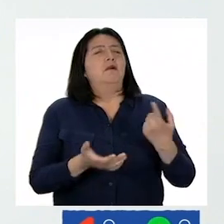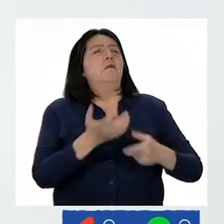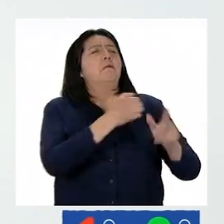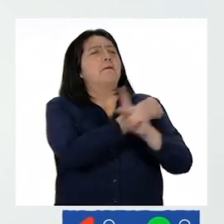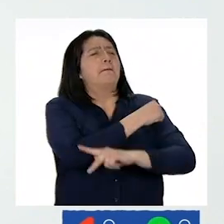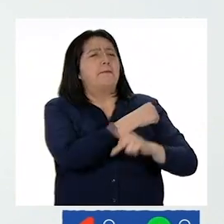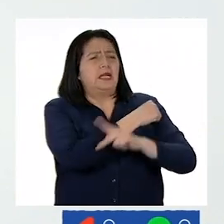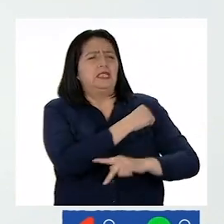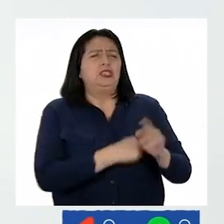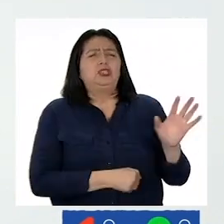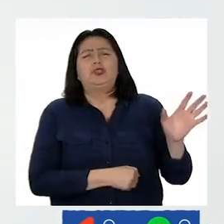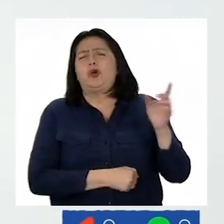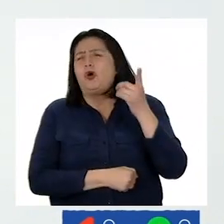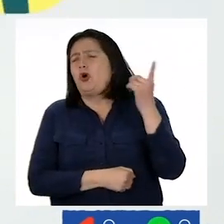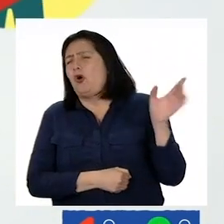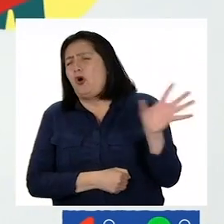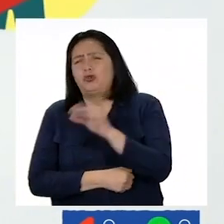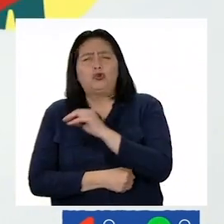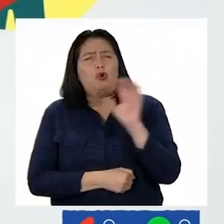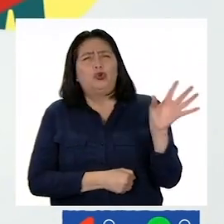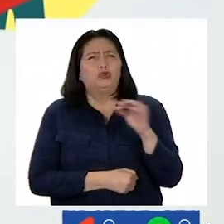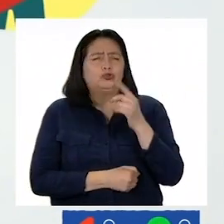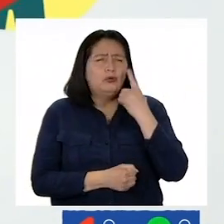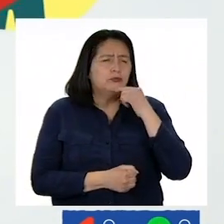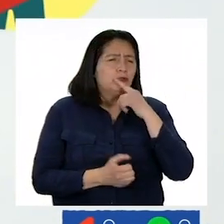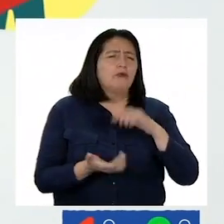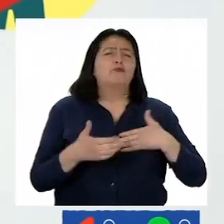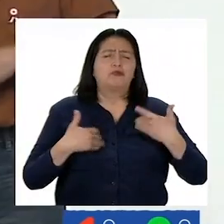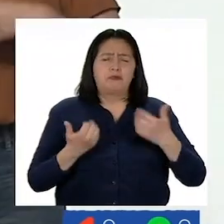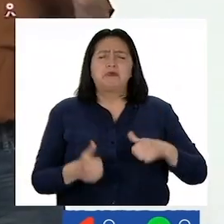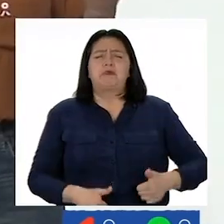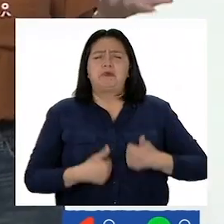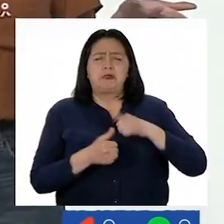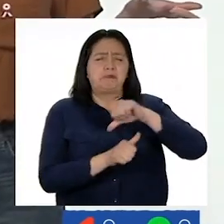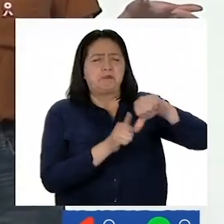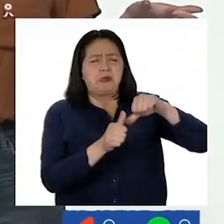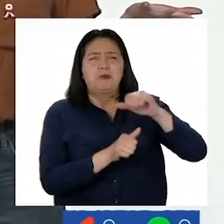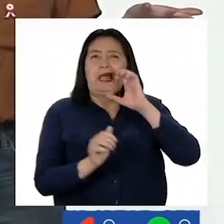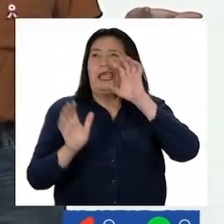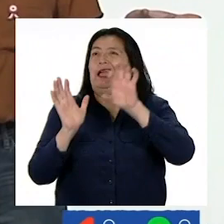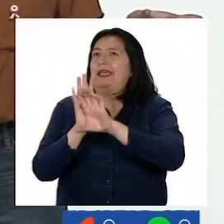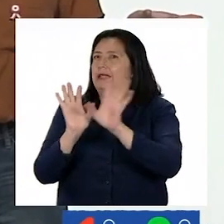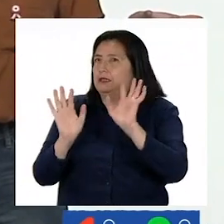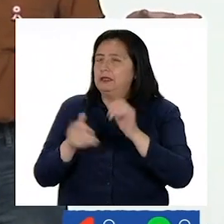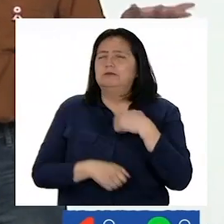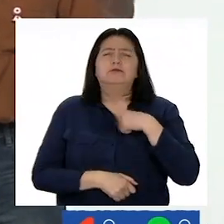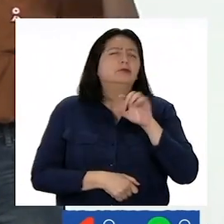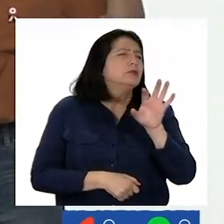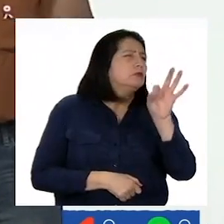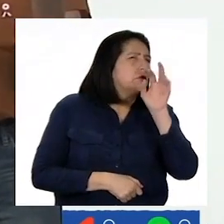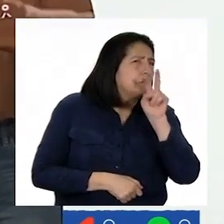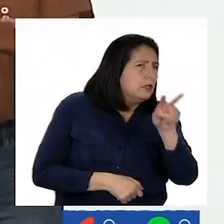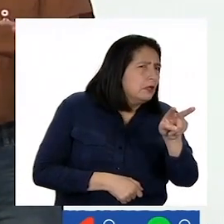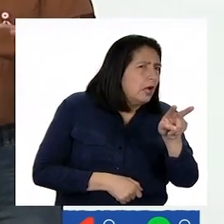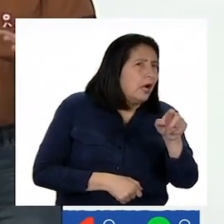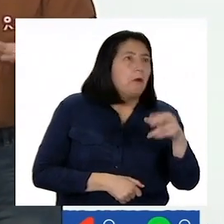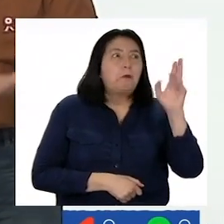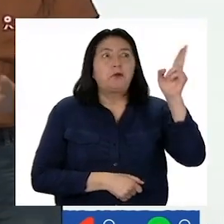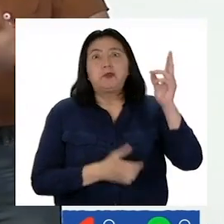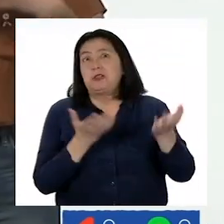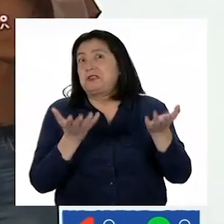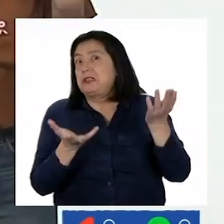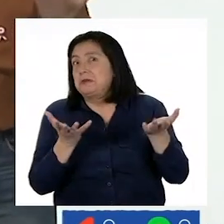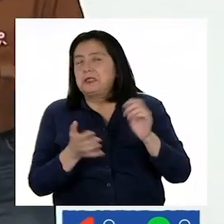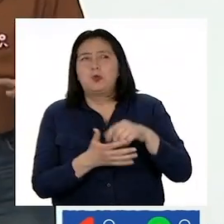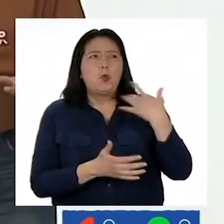en donde todas y todos podemos vivir en armonía. Por ejemplo, podíamos identificar a nuestra docente,